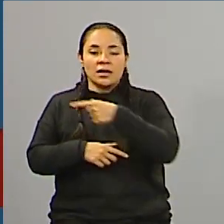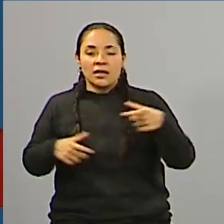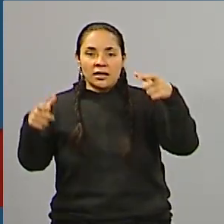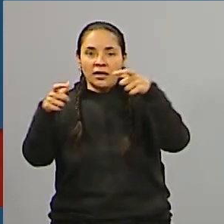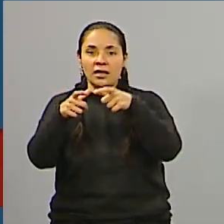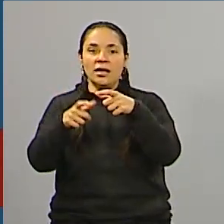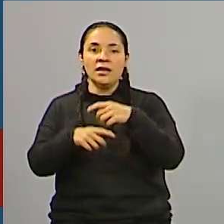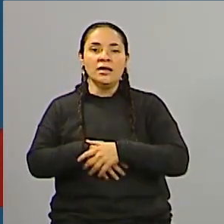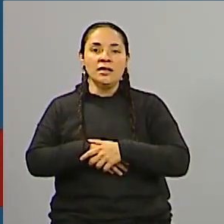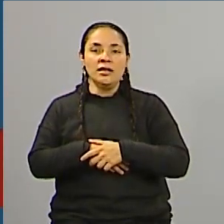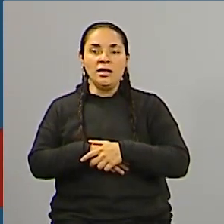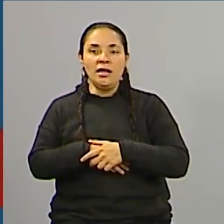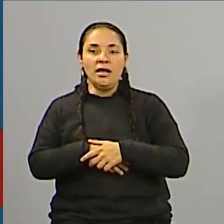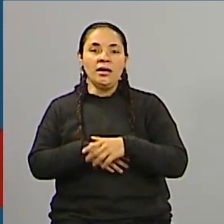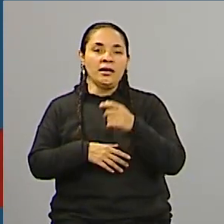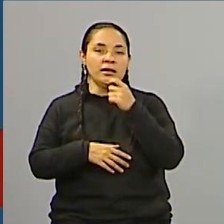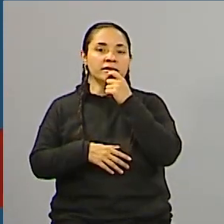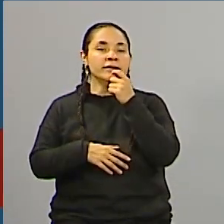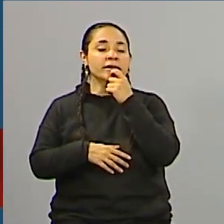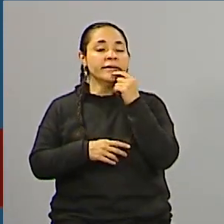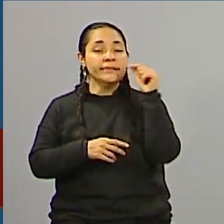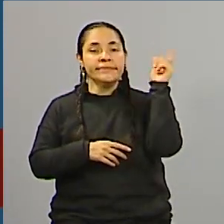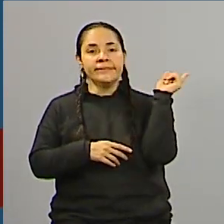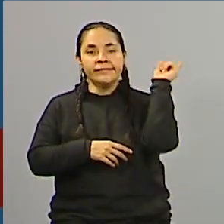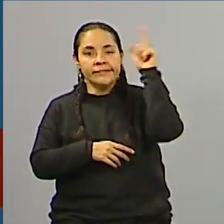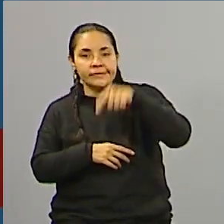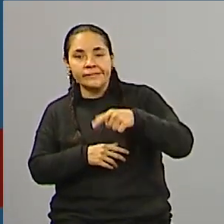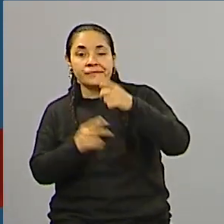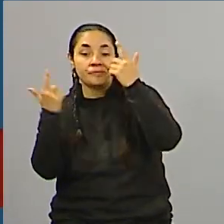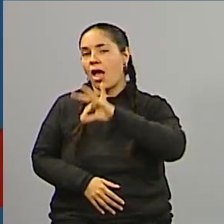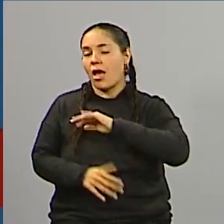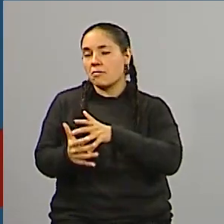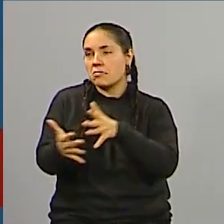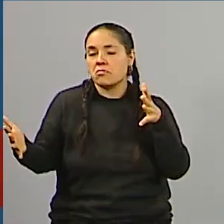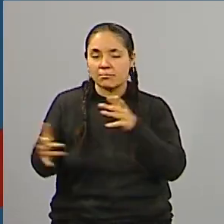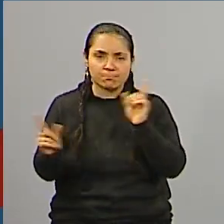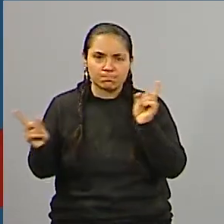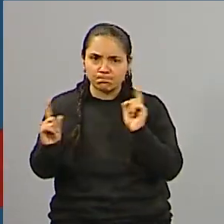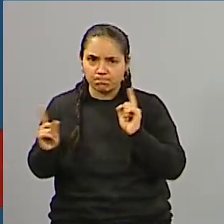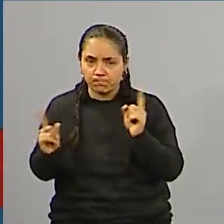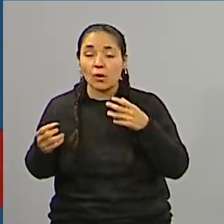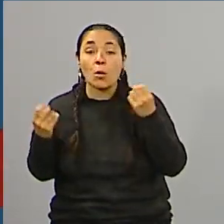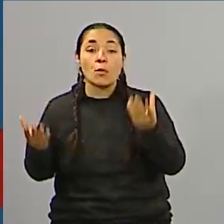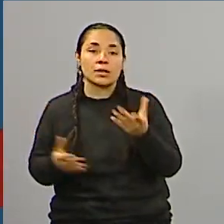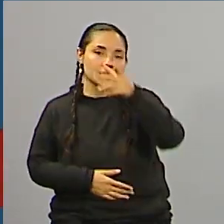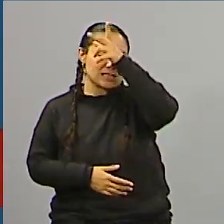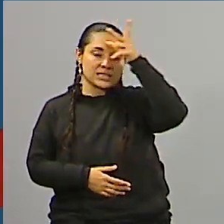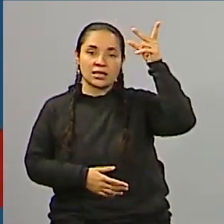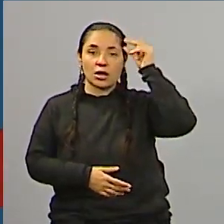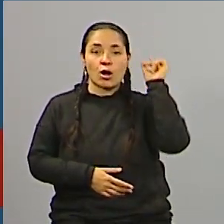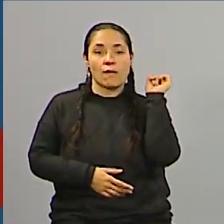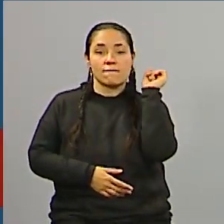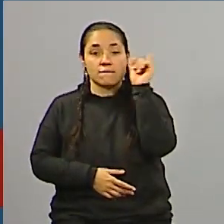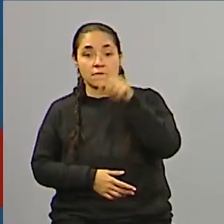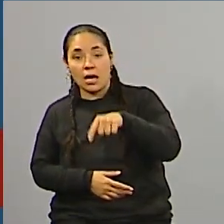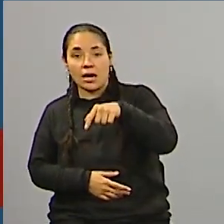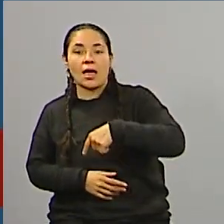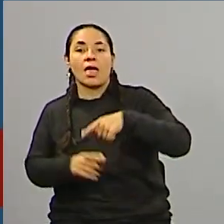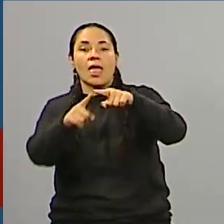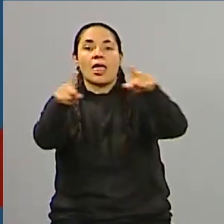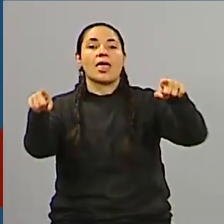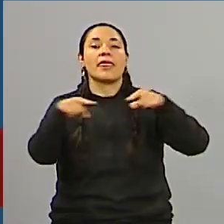Mod Hotels y también es directivo de AEGA y es vicepresidente de la Cámara Hotelera de la provincia de Mendoza. Todo